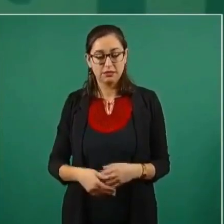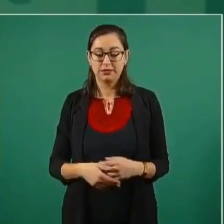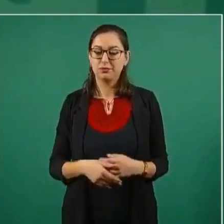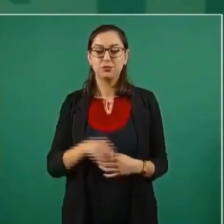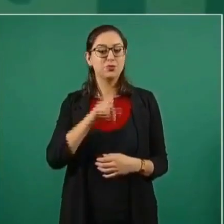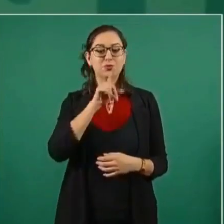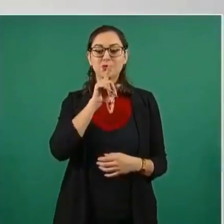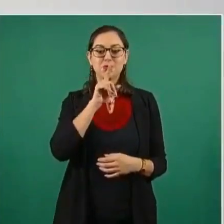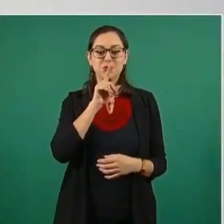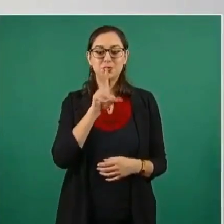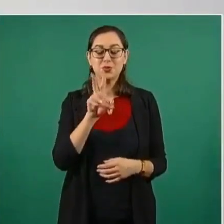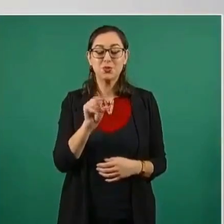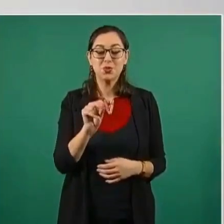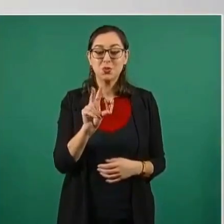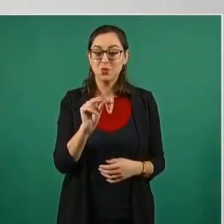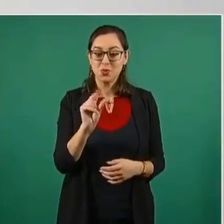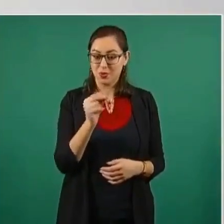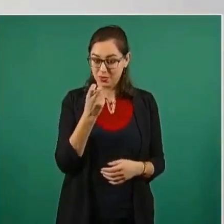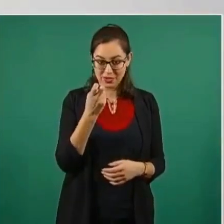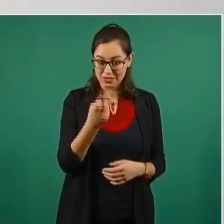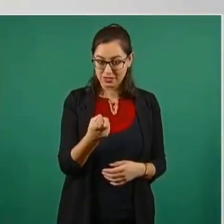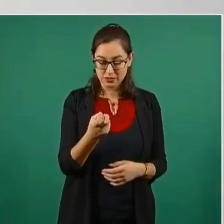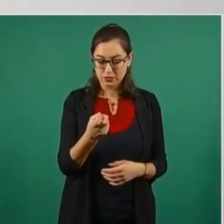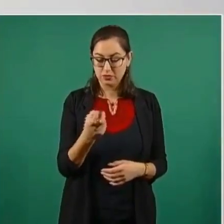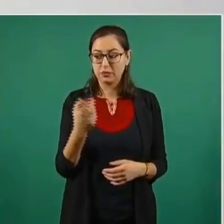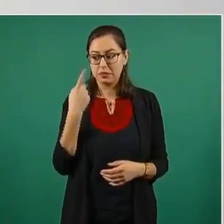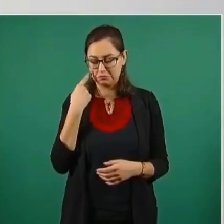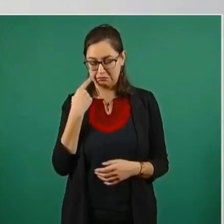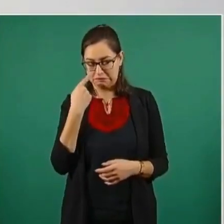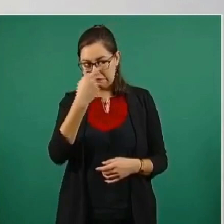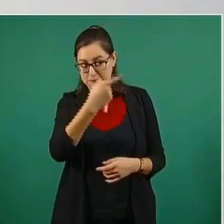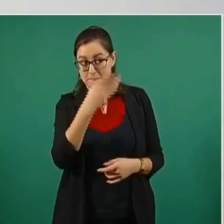sino cuál es la alternativa.